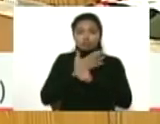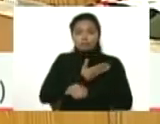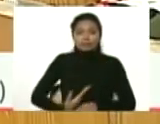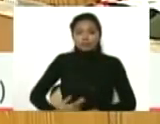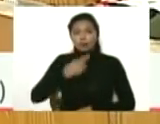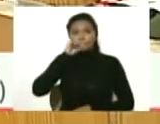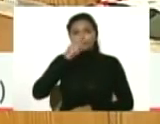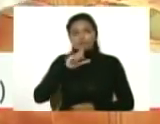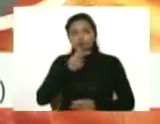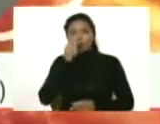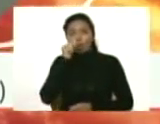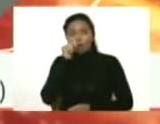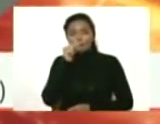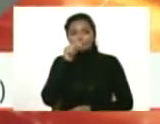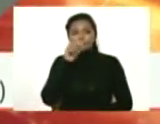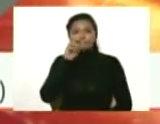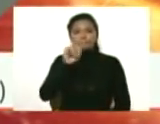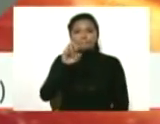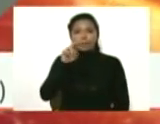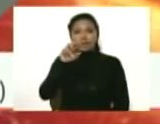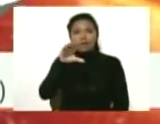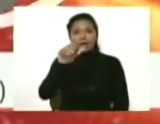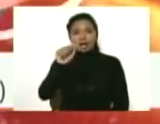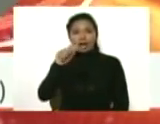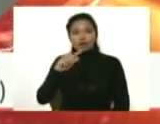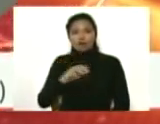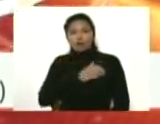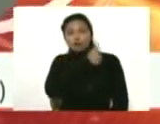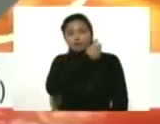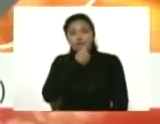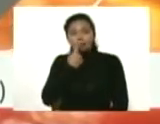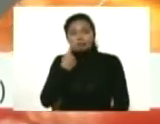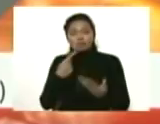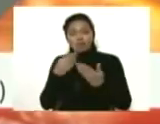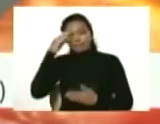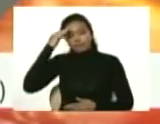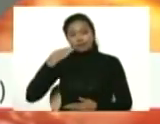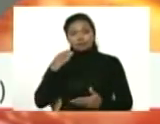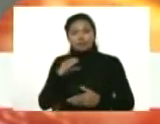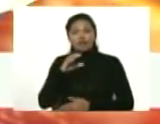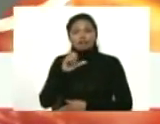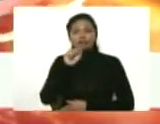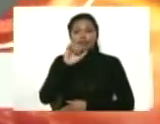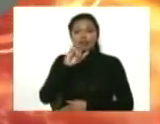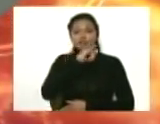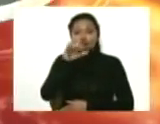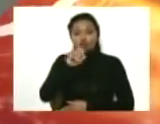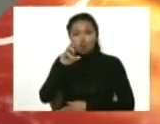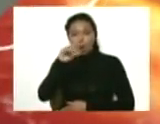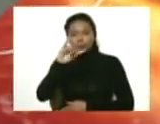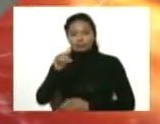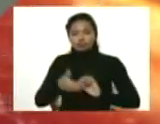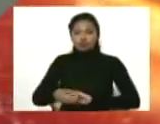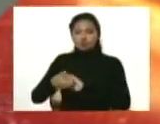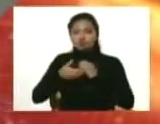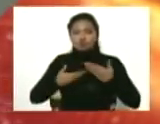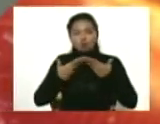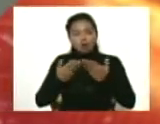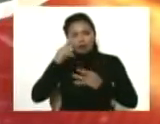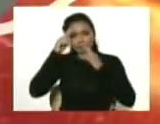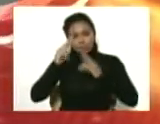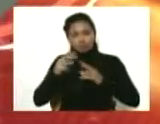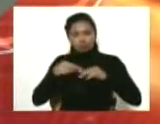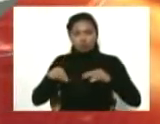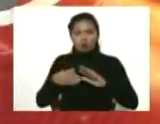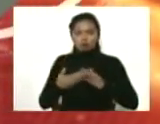habla el general de brigada Pedro Marcano Márquez, jefe de la división de medio de milicia de la zona de Trujillo. Reciba muy respetuosamente